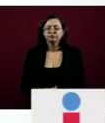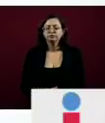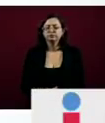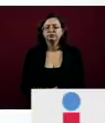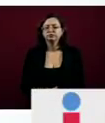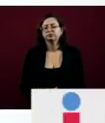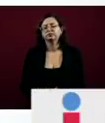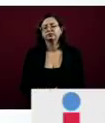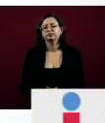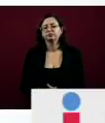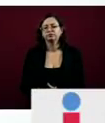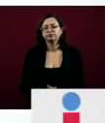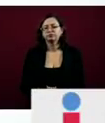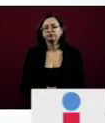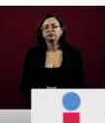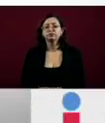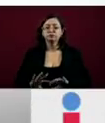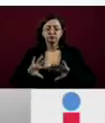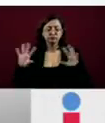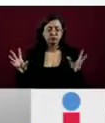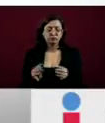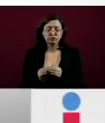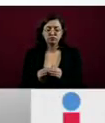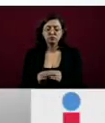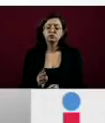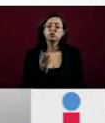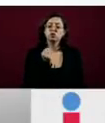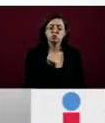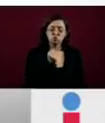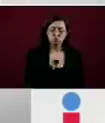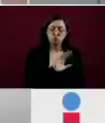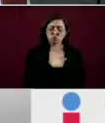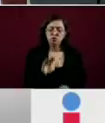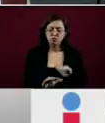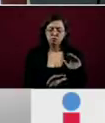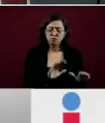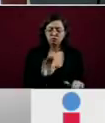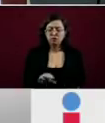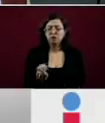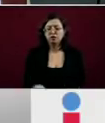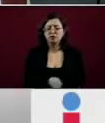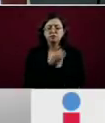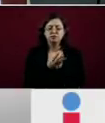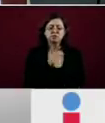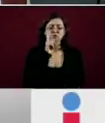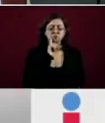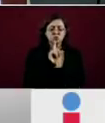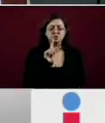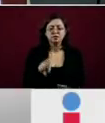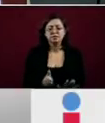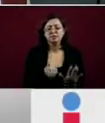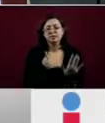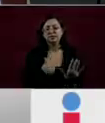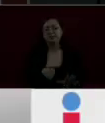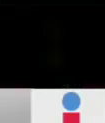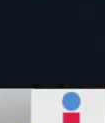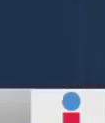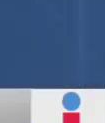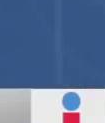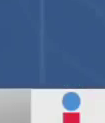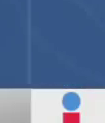de la agresión son 9 fallecidos, 3 mujeres y 6